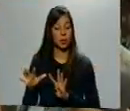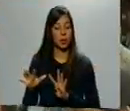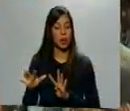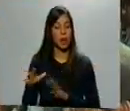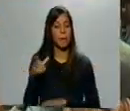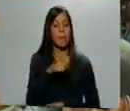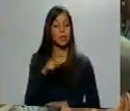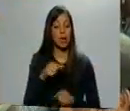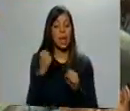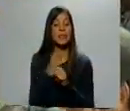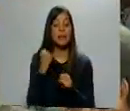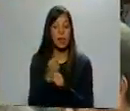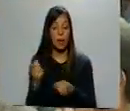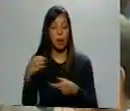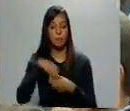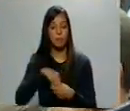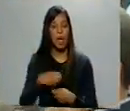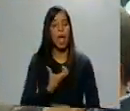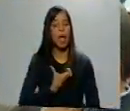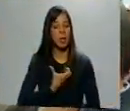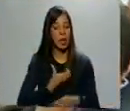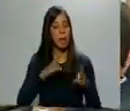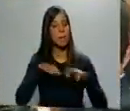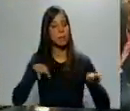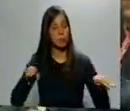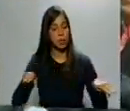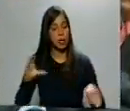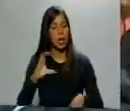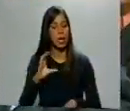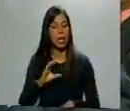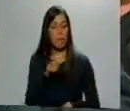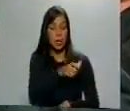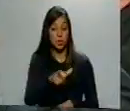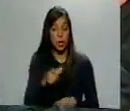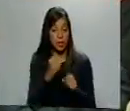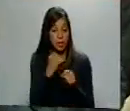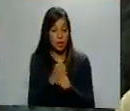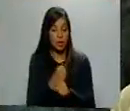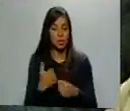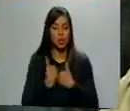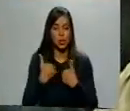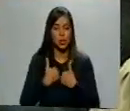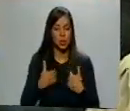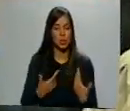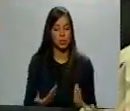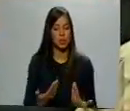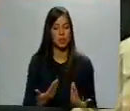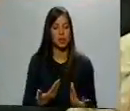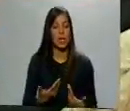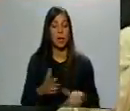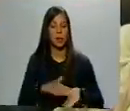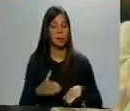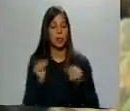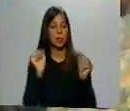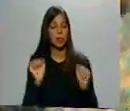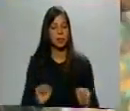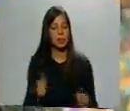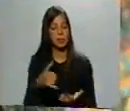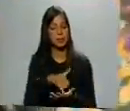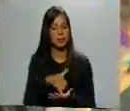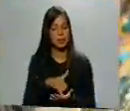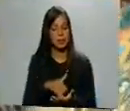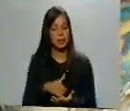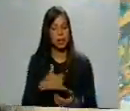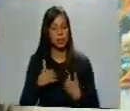los trabajadores y las trabajadoras, porque una de las debilidades que ha tenido el sistema es precisamente el hecho de que